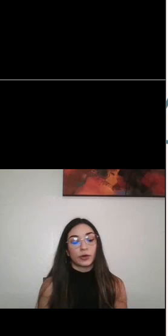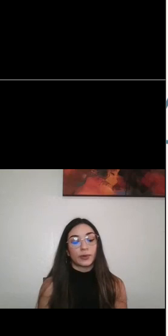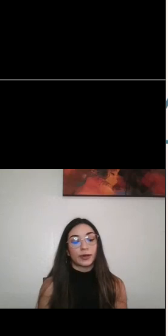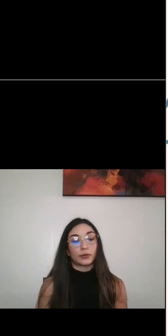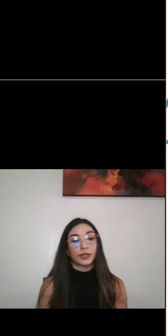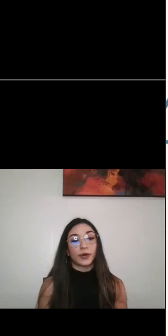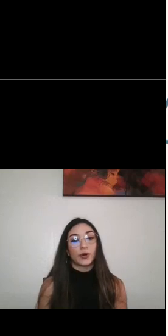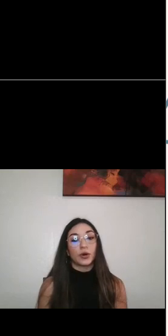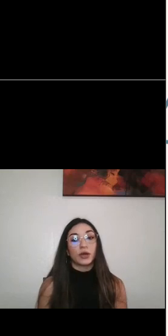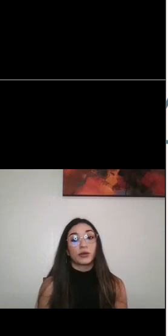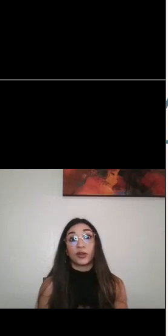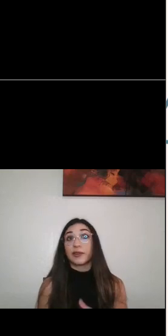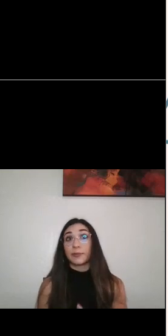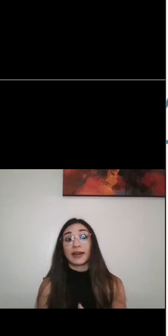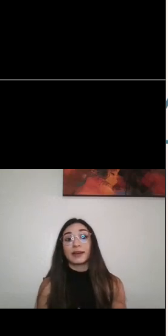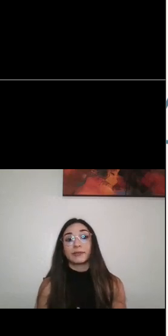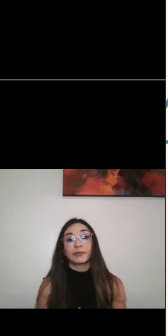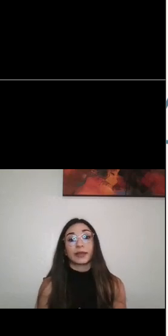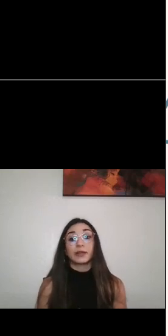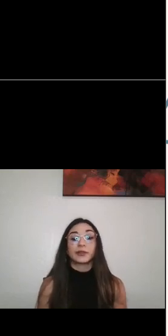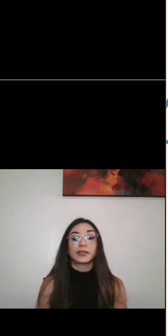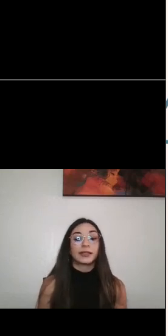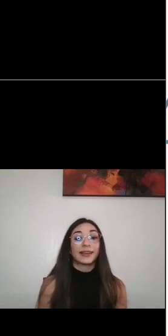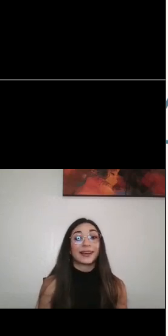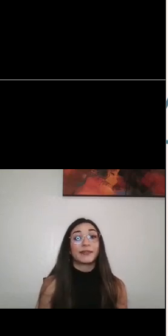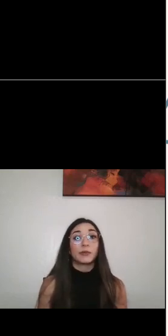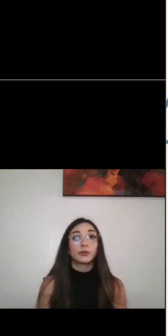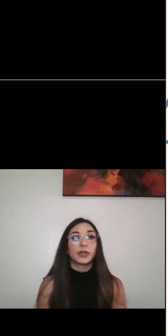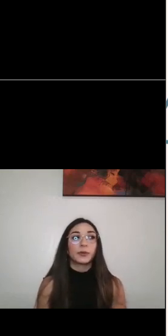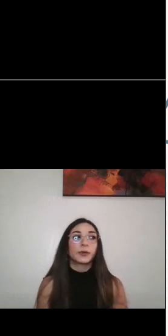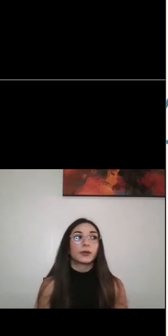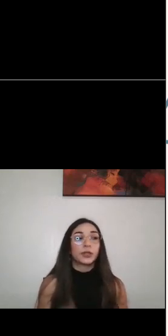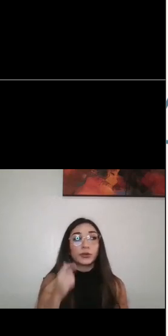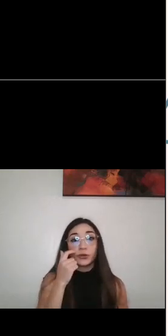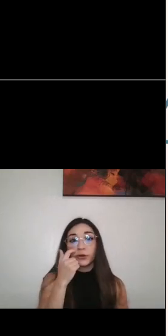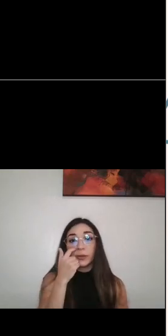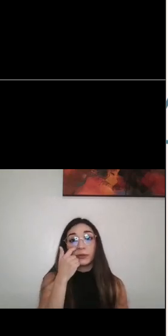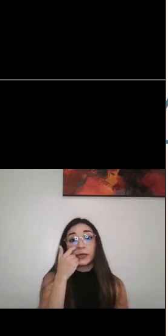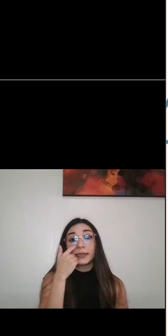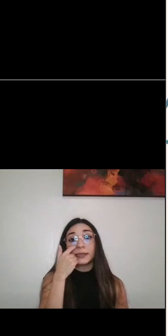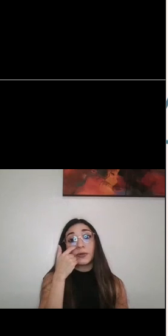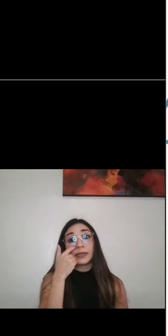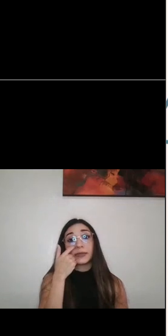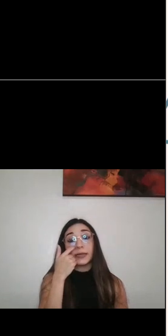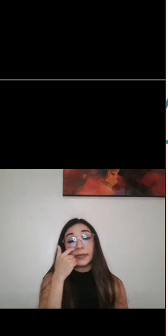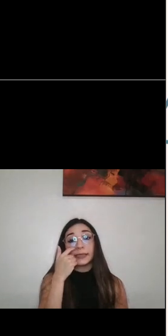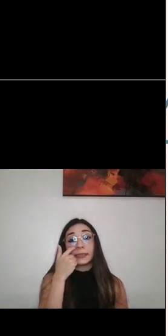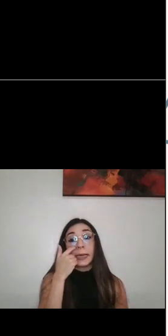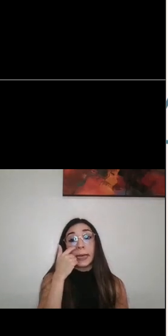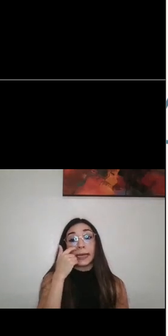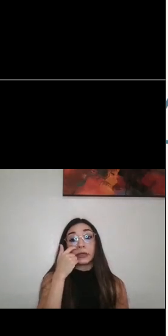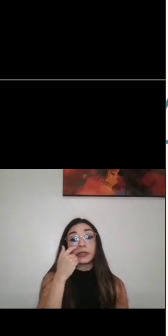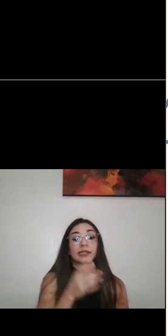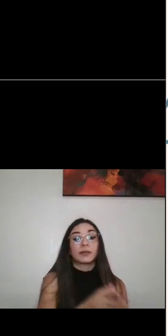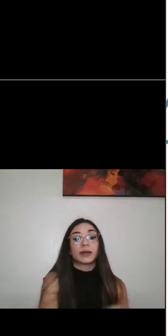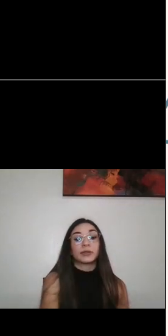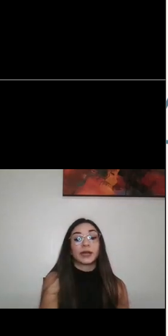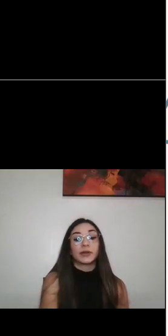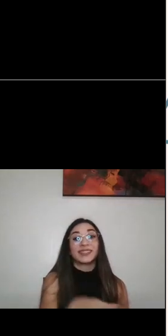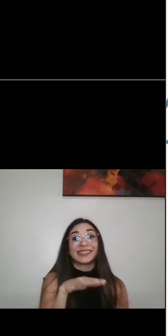el balbuceo no debe parar, ¿verdad? Entonces, si deja de balbucear, porque los niños sordos balbucean como hasta los 6 meses, entonces,